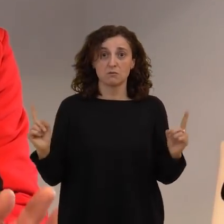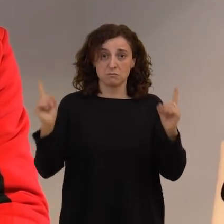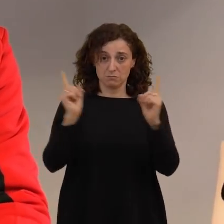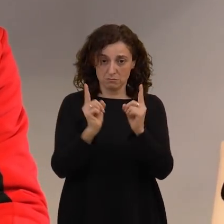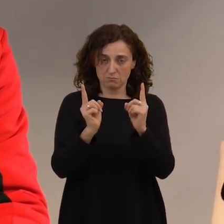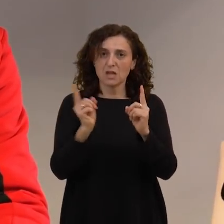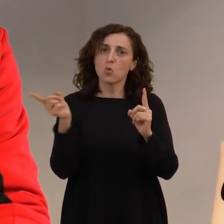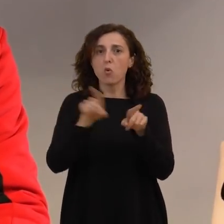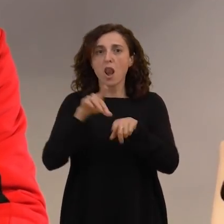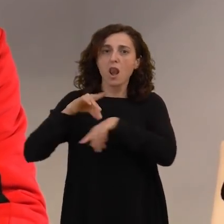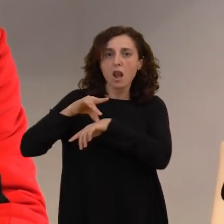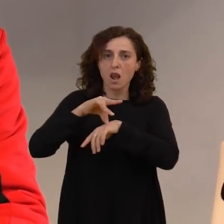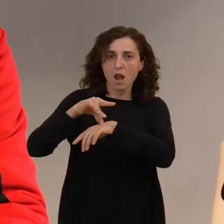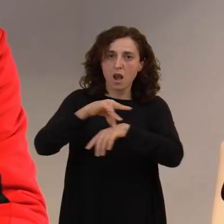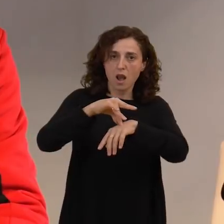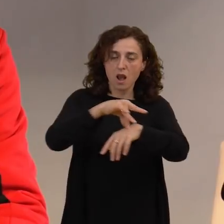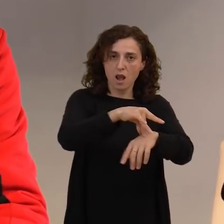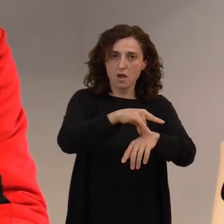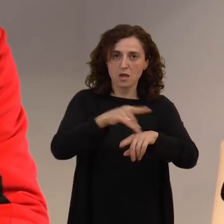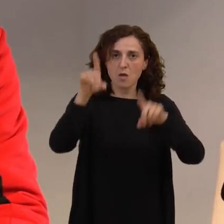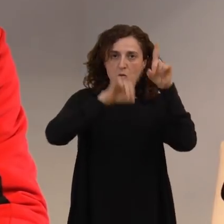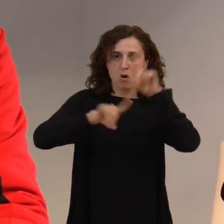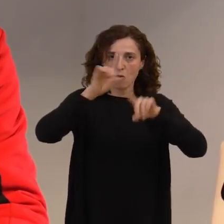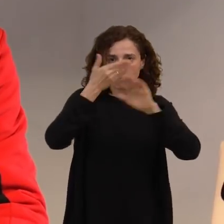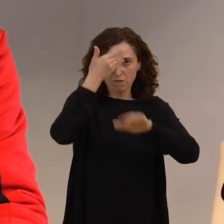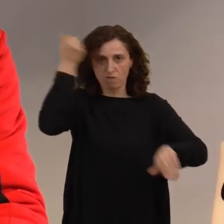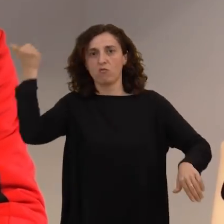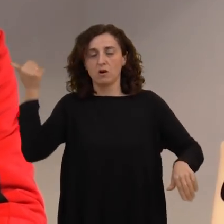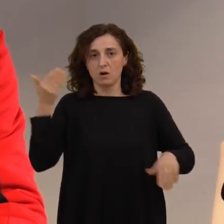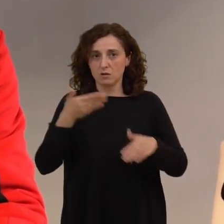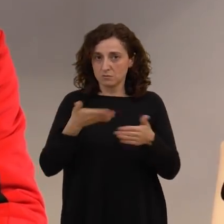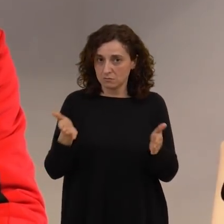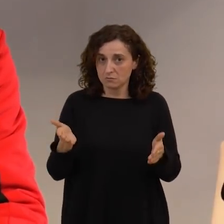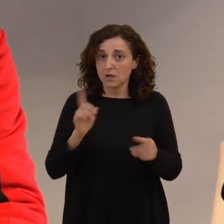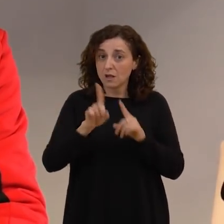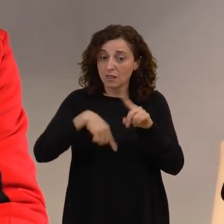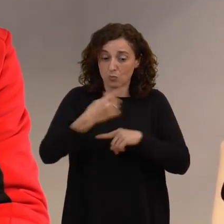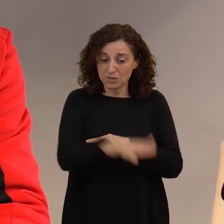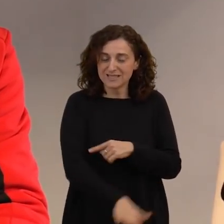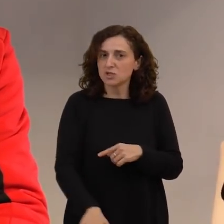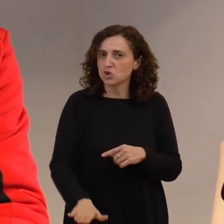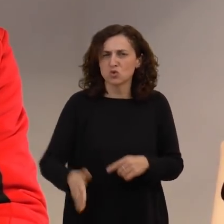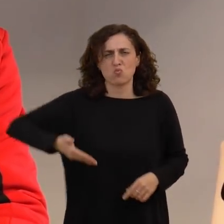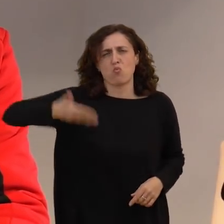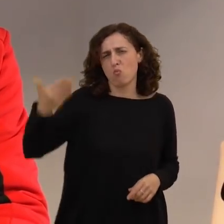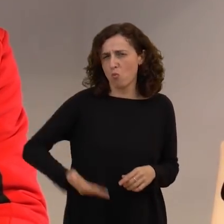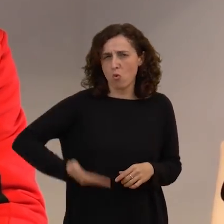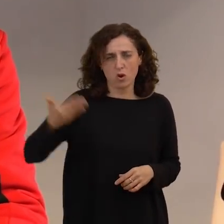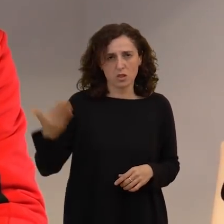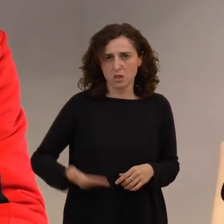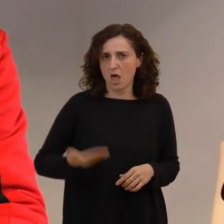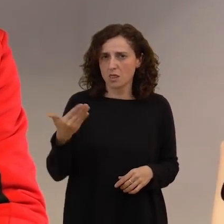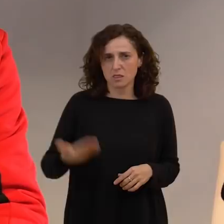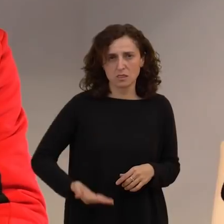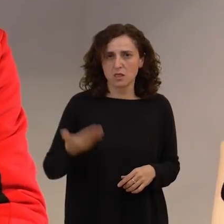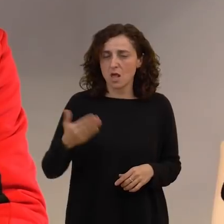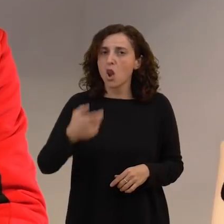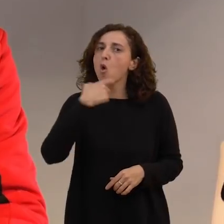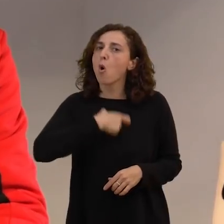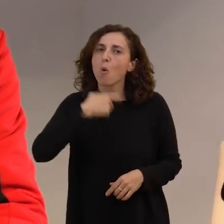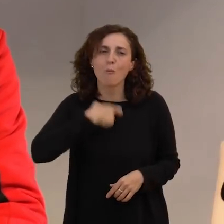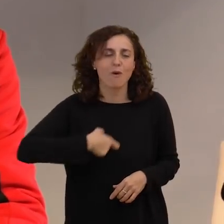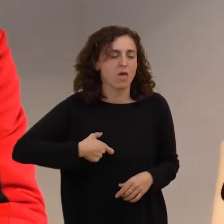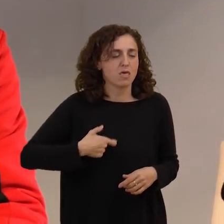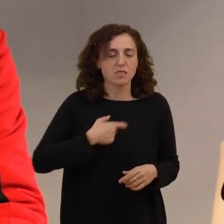guíe y les quite el problema que se les echa encima y luego para los niños es fundamental fundamental